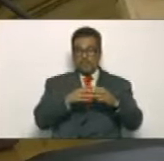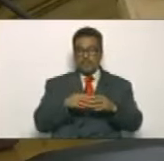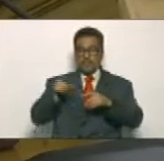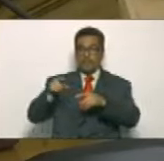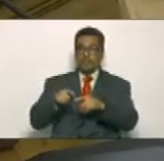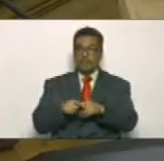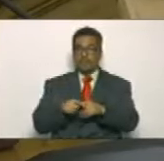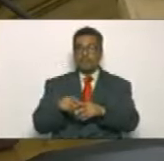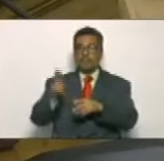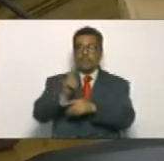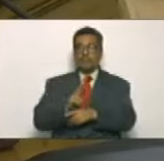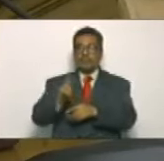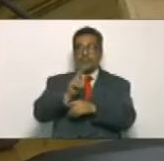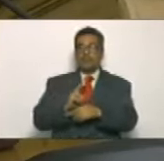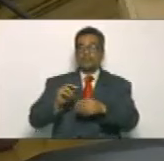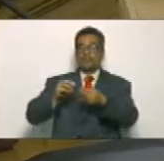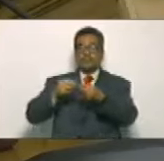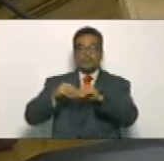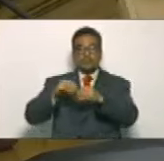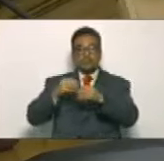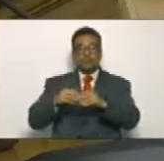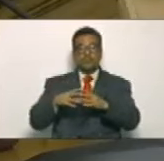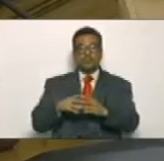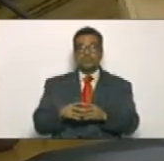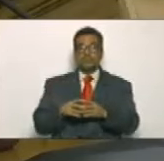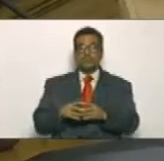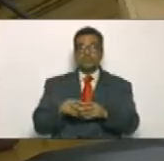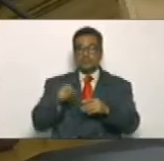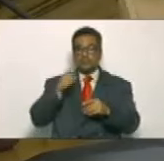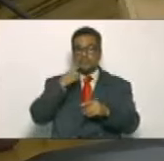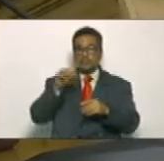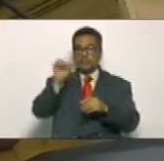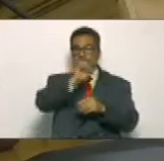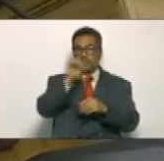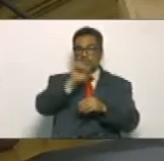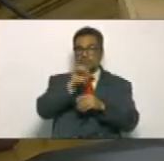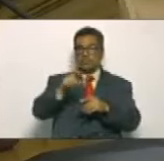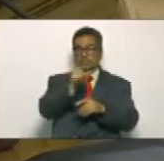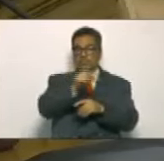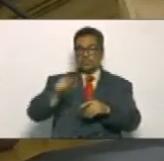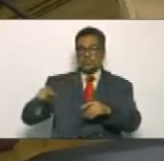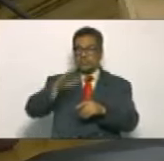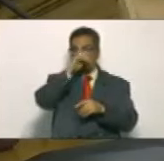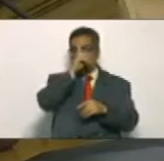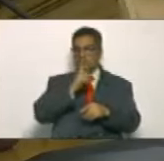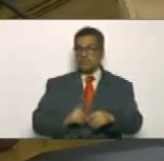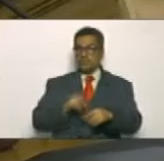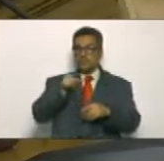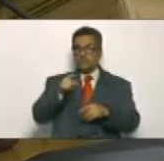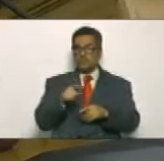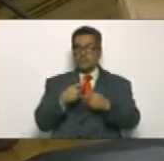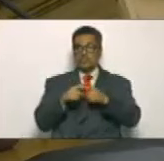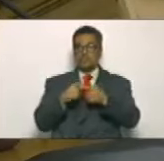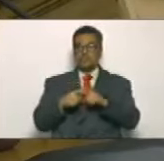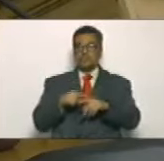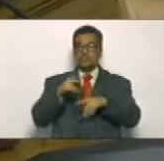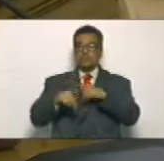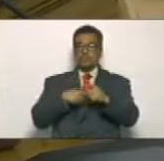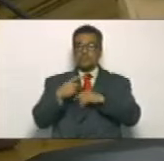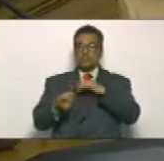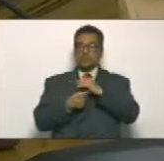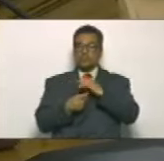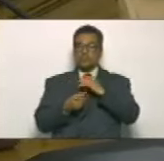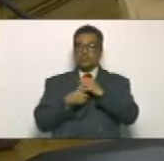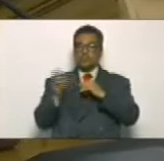aparatos, utensilios, instrumentos, materiales, vehículos automotores para personas con discapacidad y cualquier producto